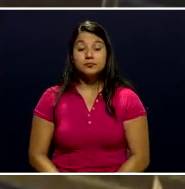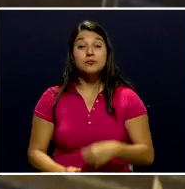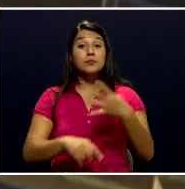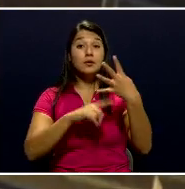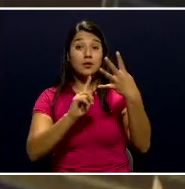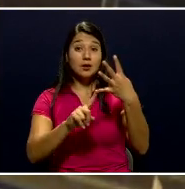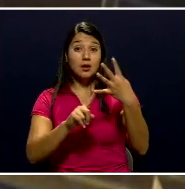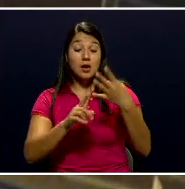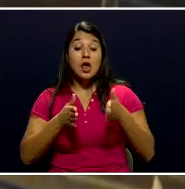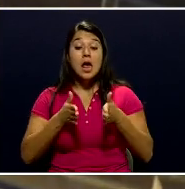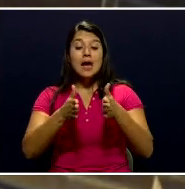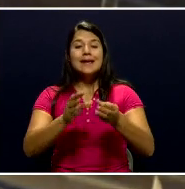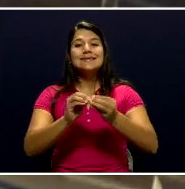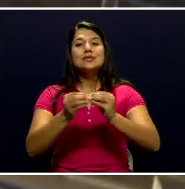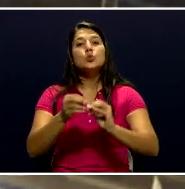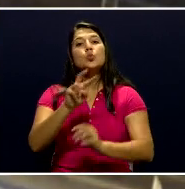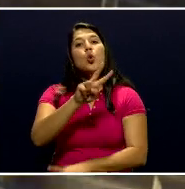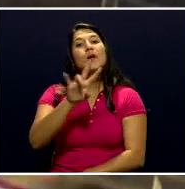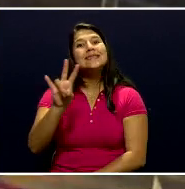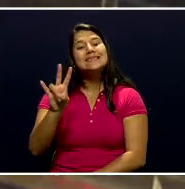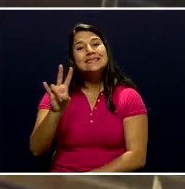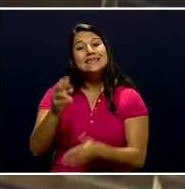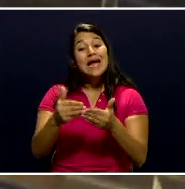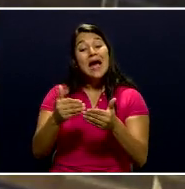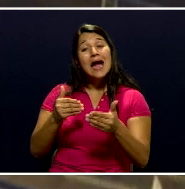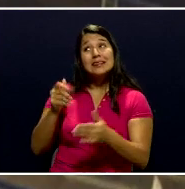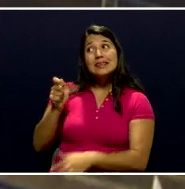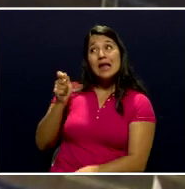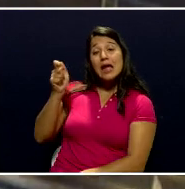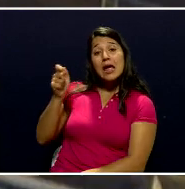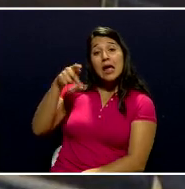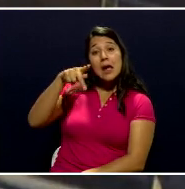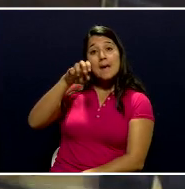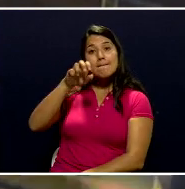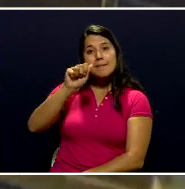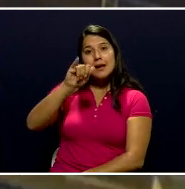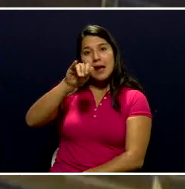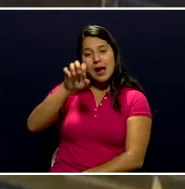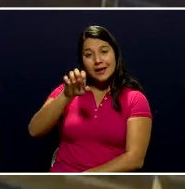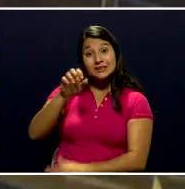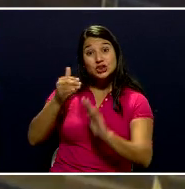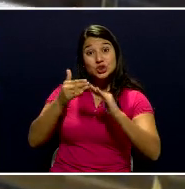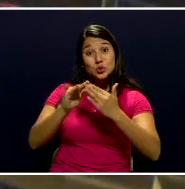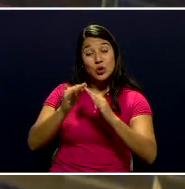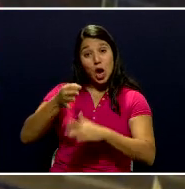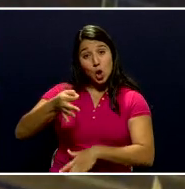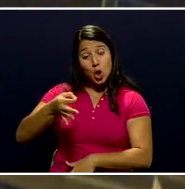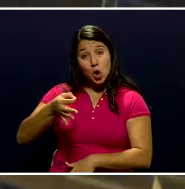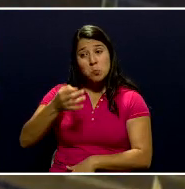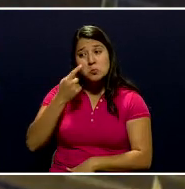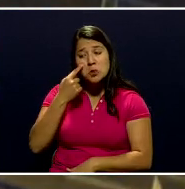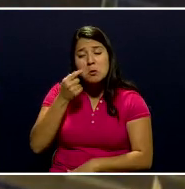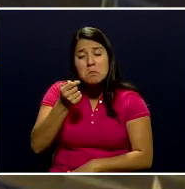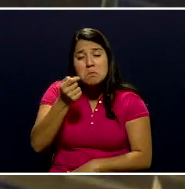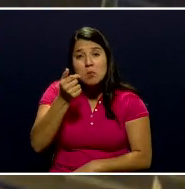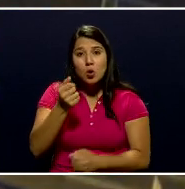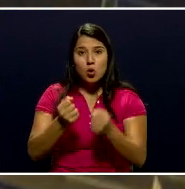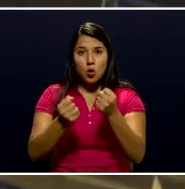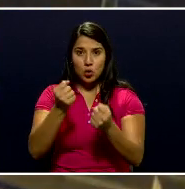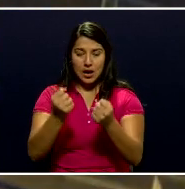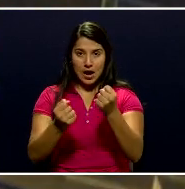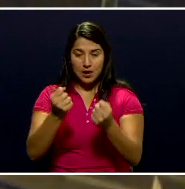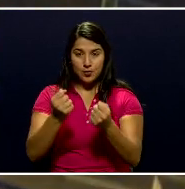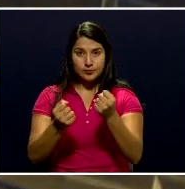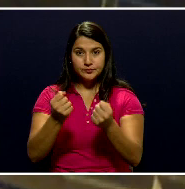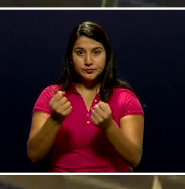Ruta 27, antes del peaje de Ciudad Colón. Hay muy poco tránsito en